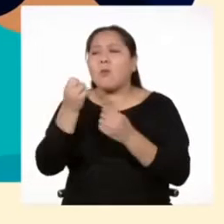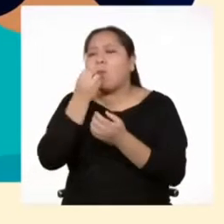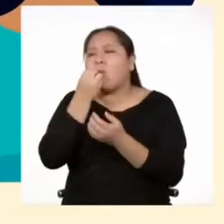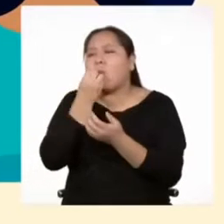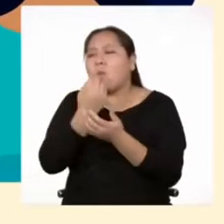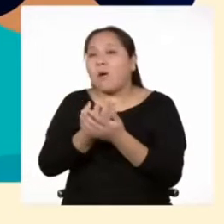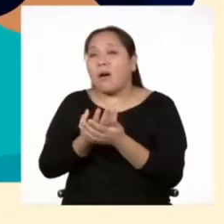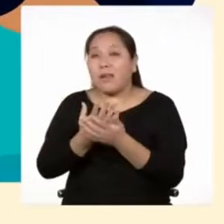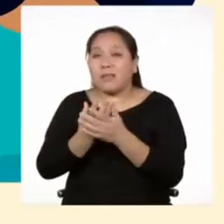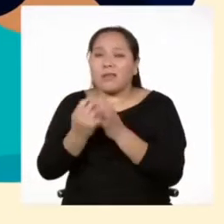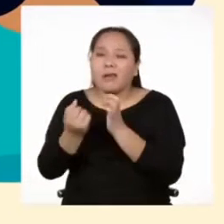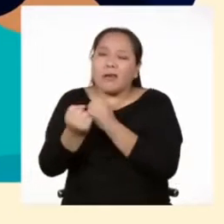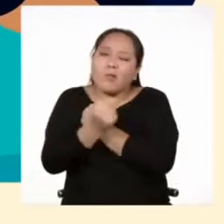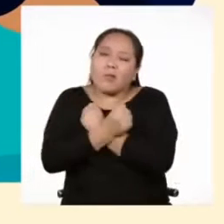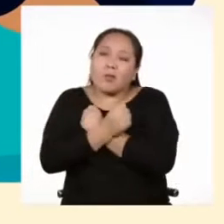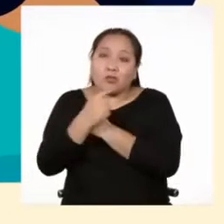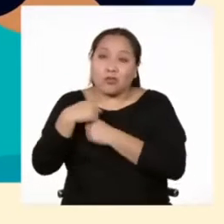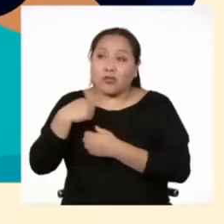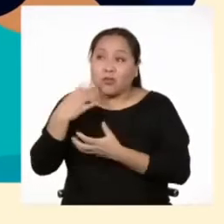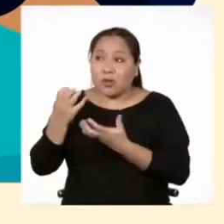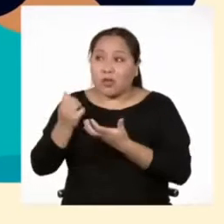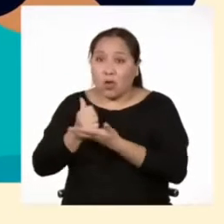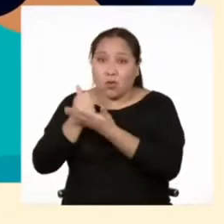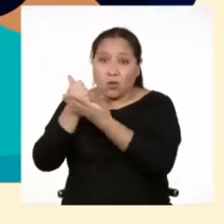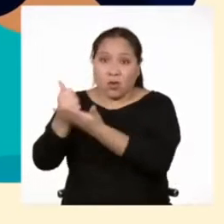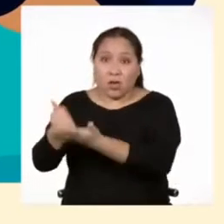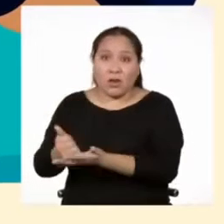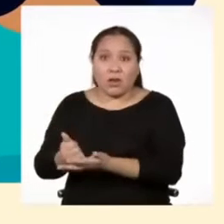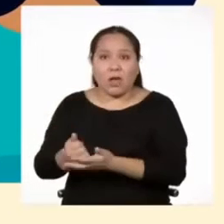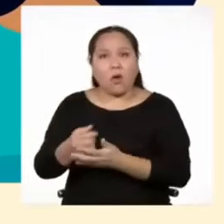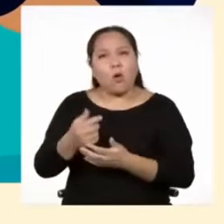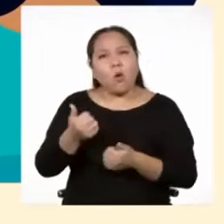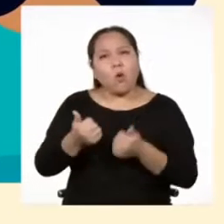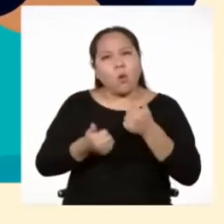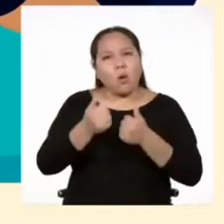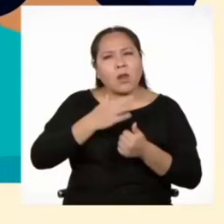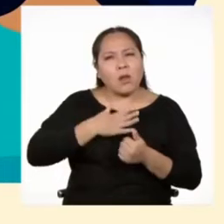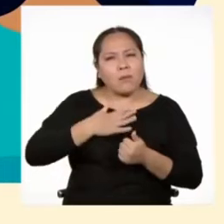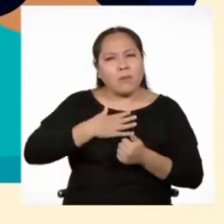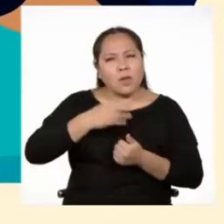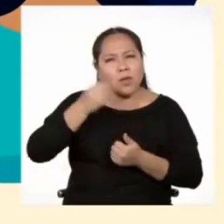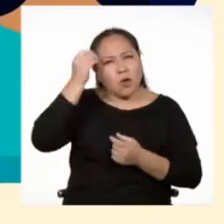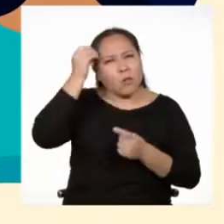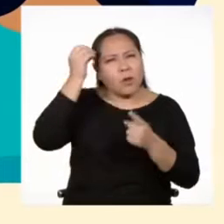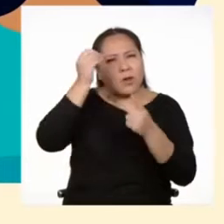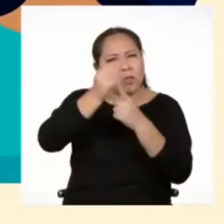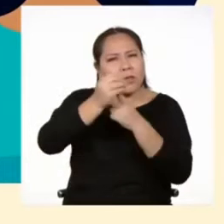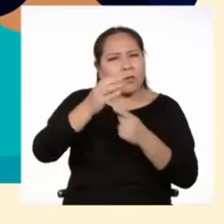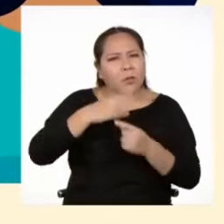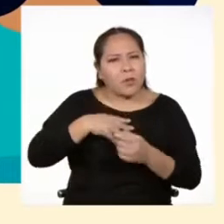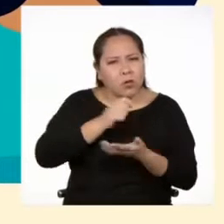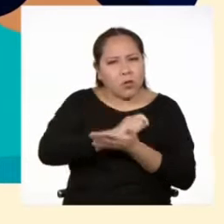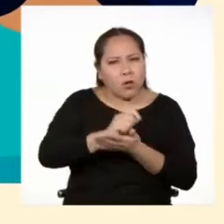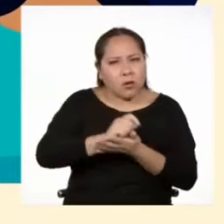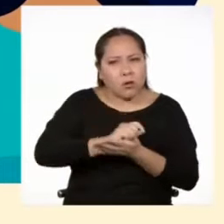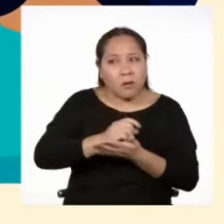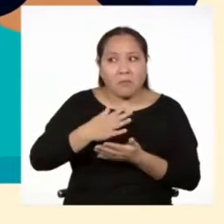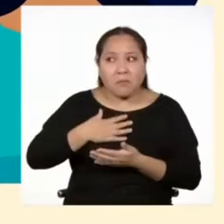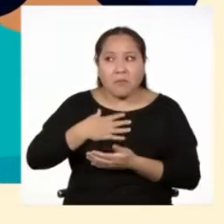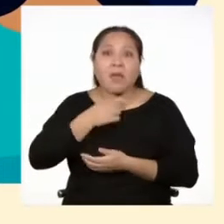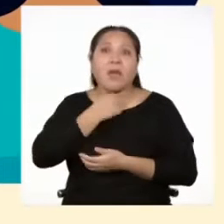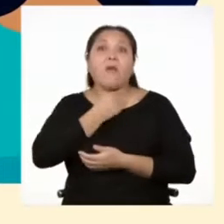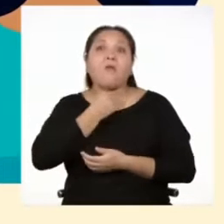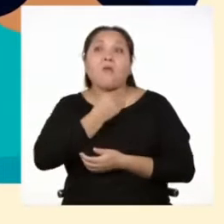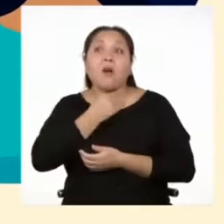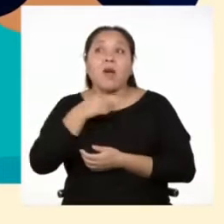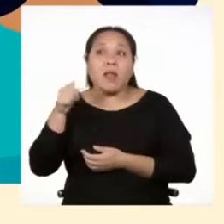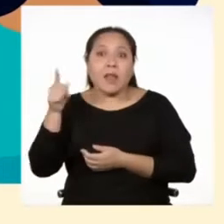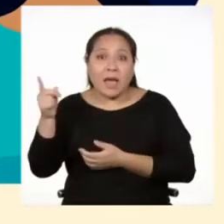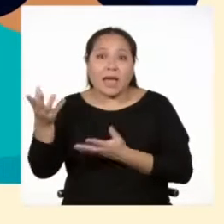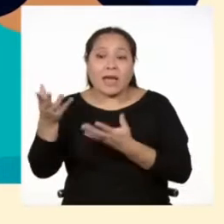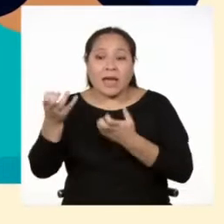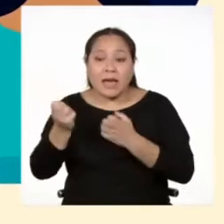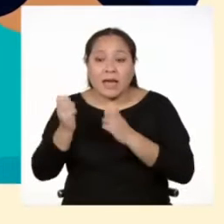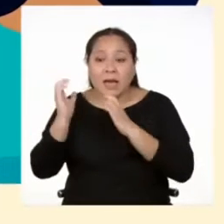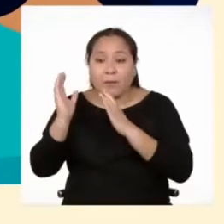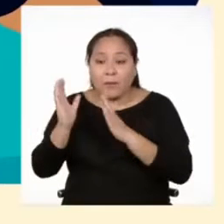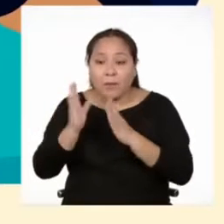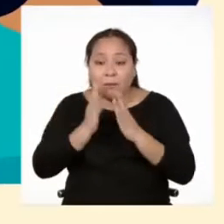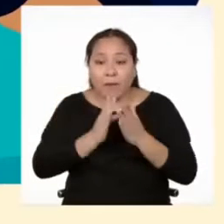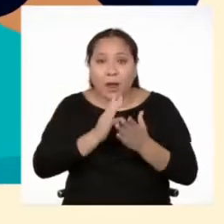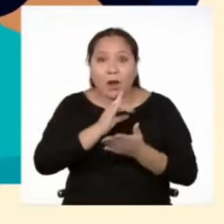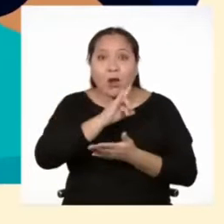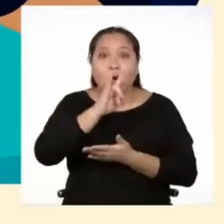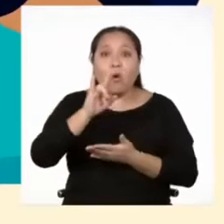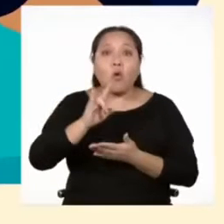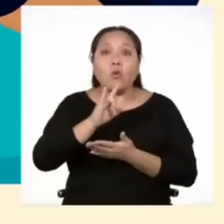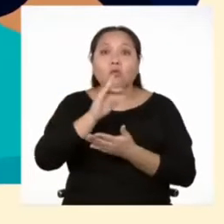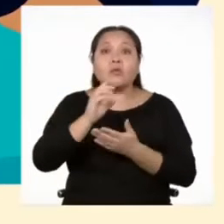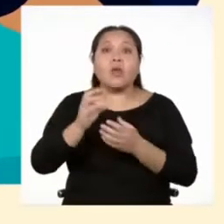quiero complacer. ¿Cuál es la motivación para que yo escriba el texto? Es que mi abuela me ha pedido que le prepare las instrucciones para usar las